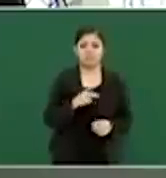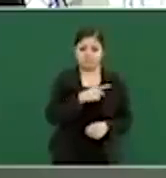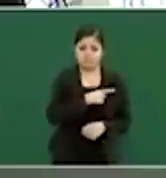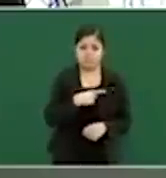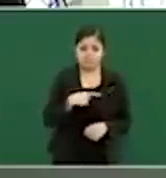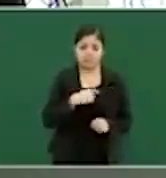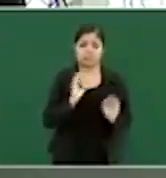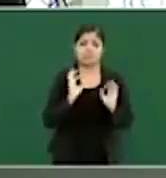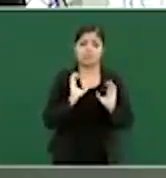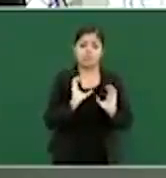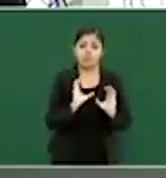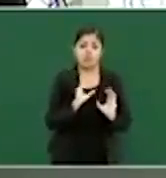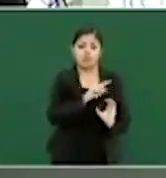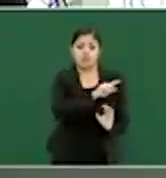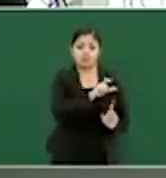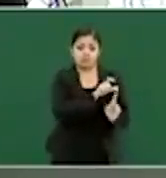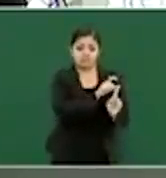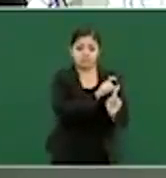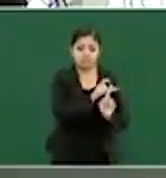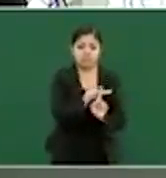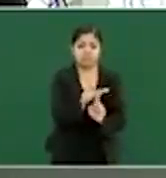periodistas,